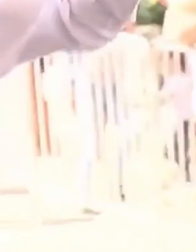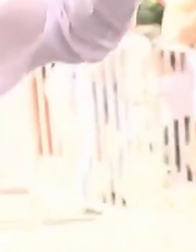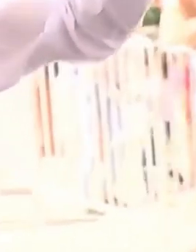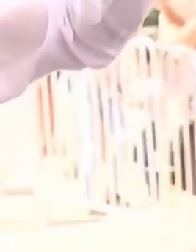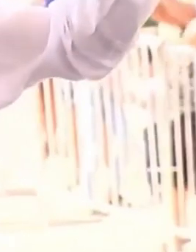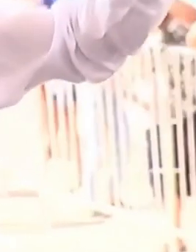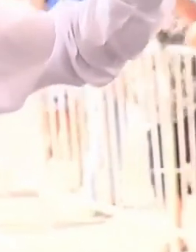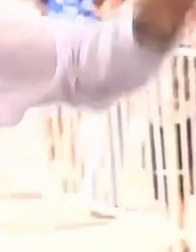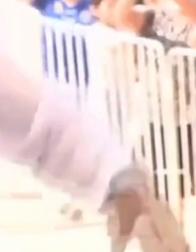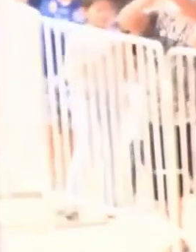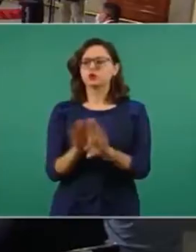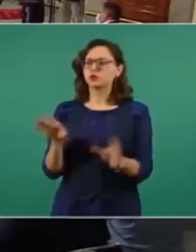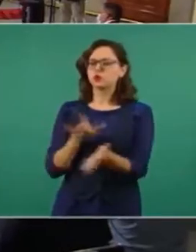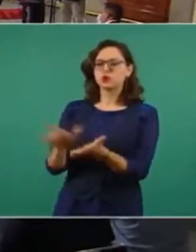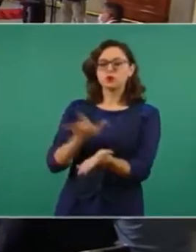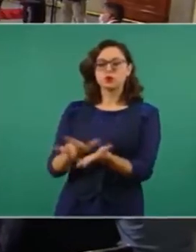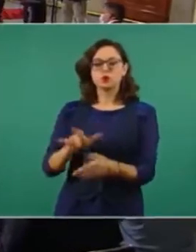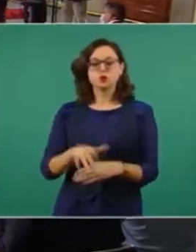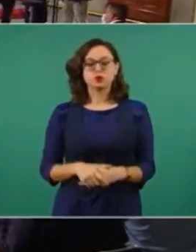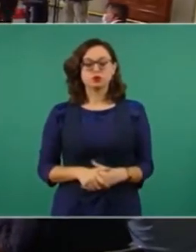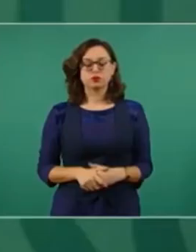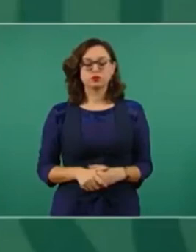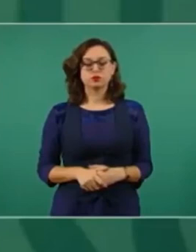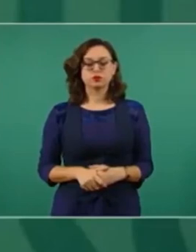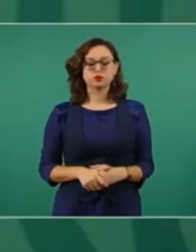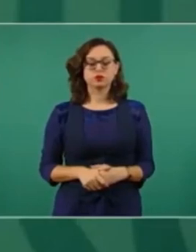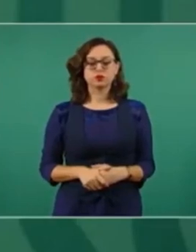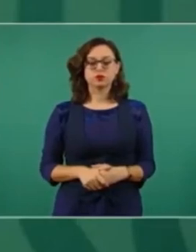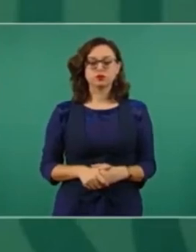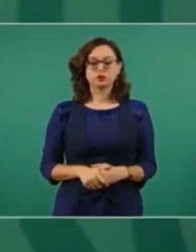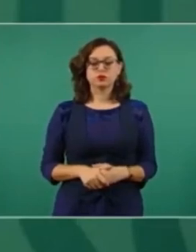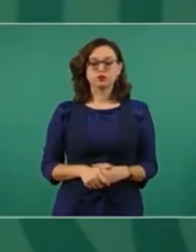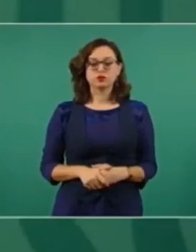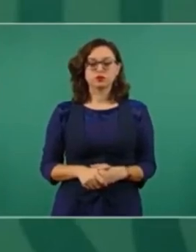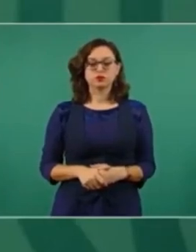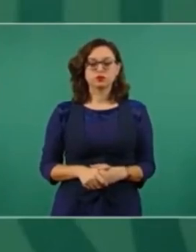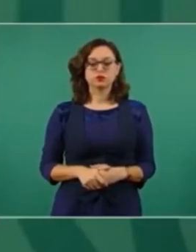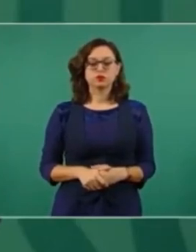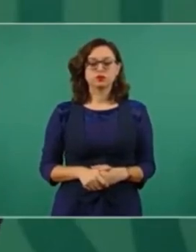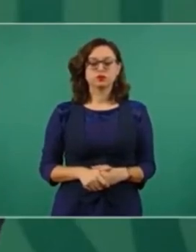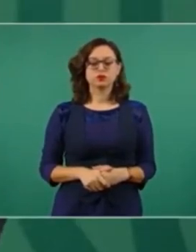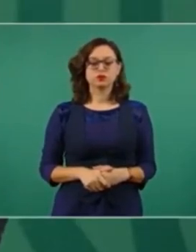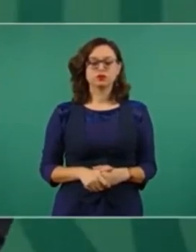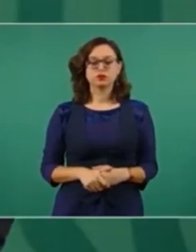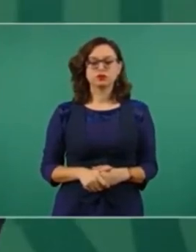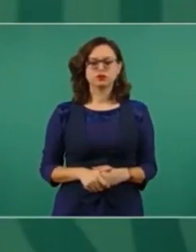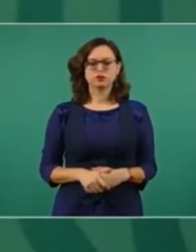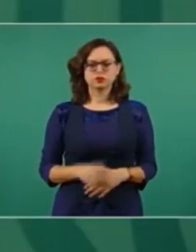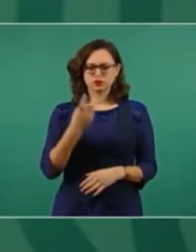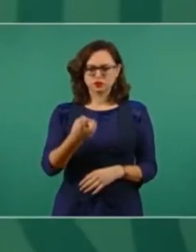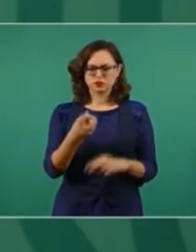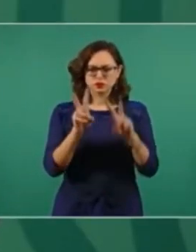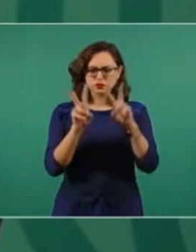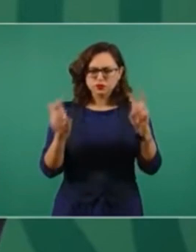contratos o de plano adquirimos, compramos 12 hospitales que hicieron empresas y le rentan al gobierno el servicio o el gobierno les paga